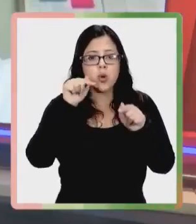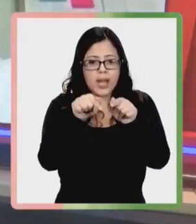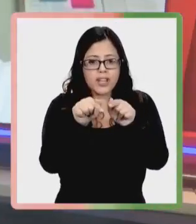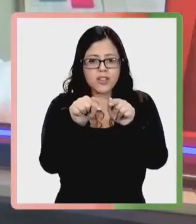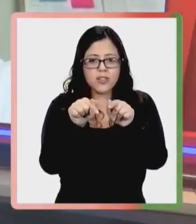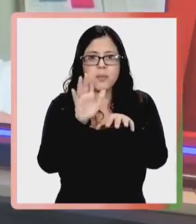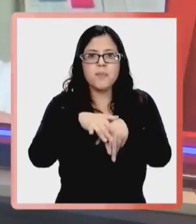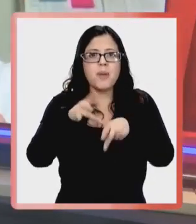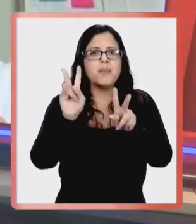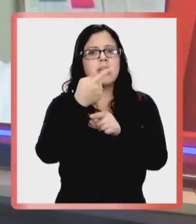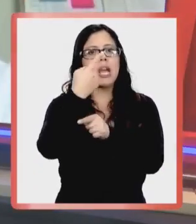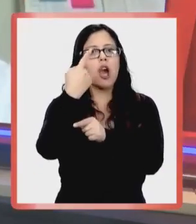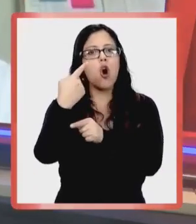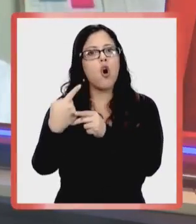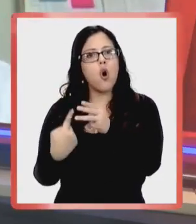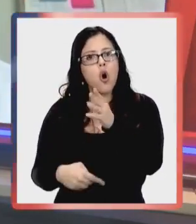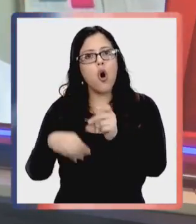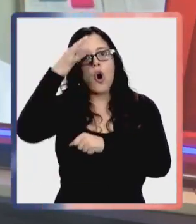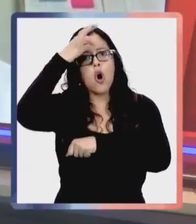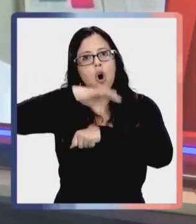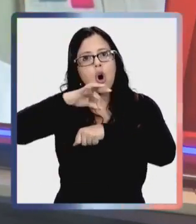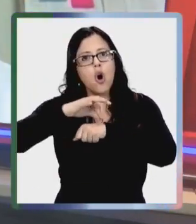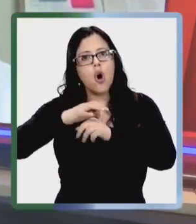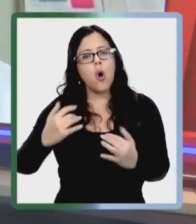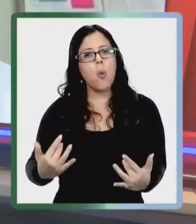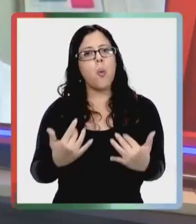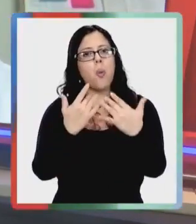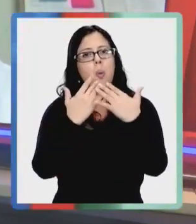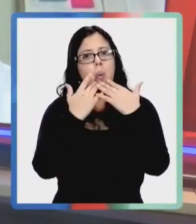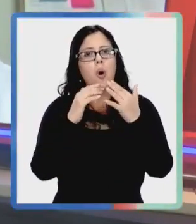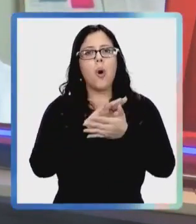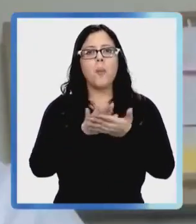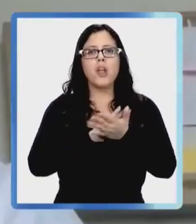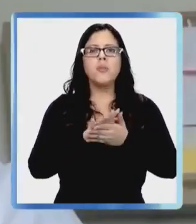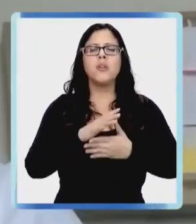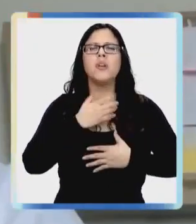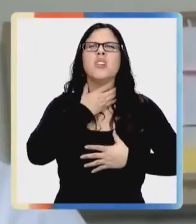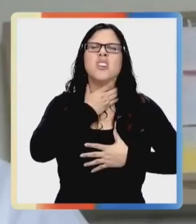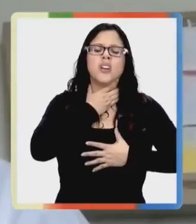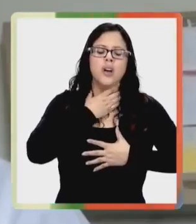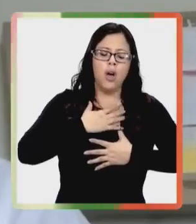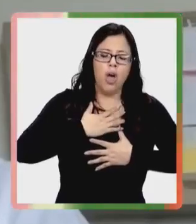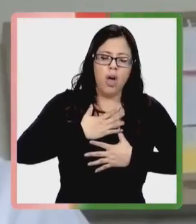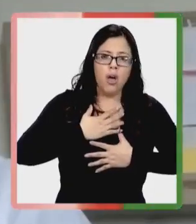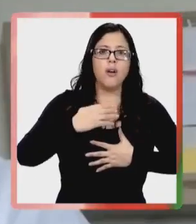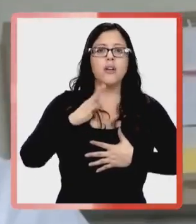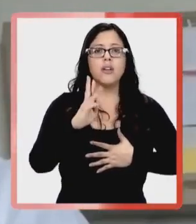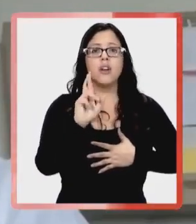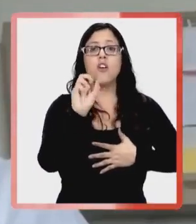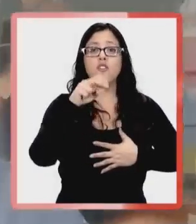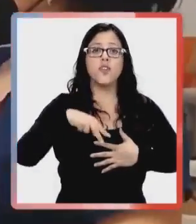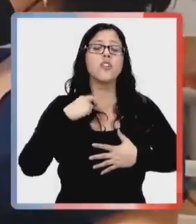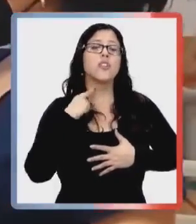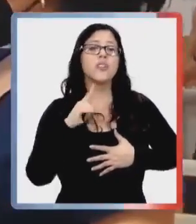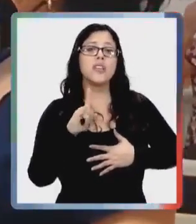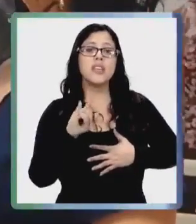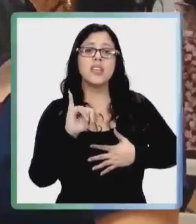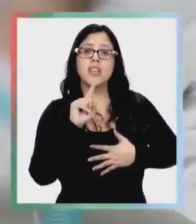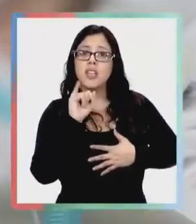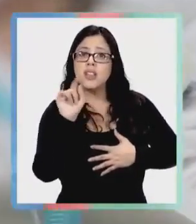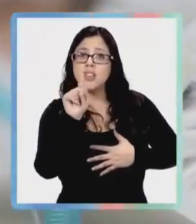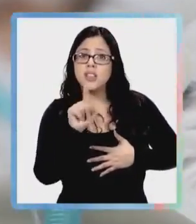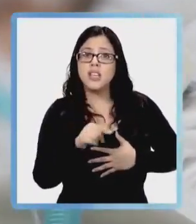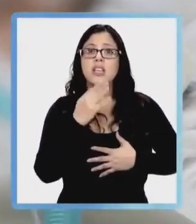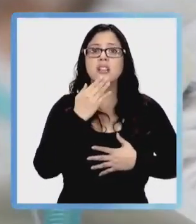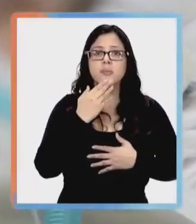otros gérmenes. Entonces nos encontramos con un paciente que empieza con un simple resfrío, una bronquitis, y después sí confiere más allá de lo que